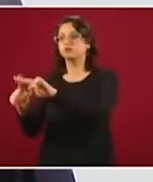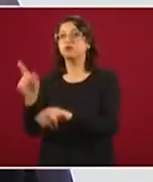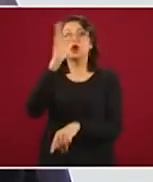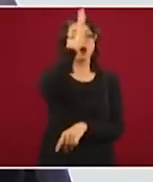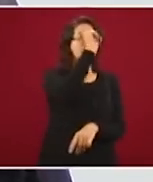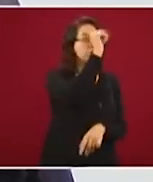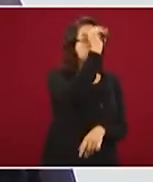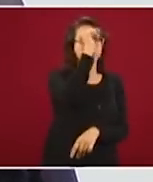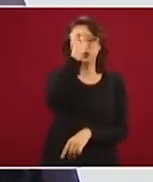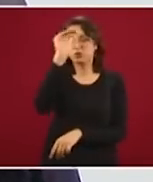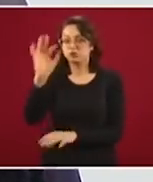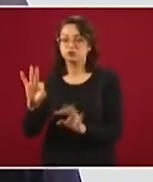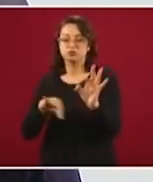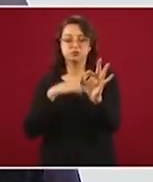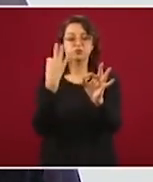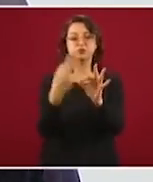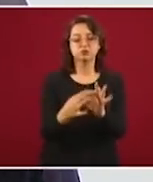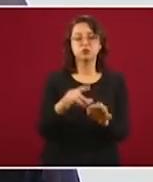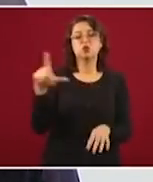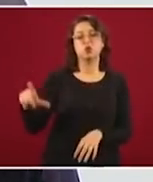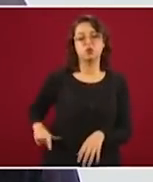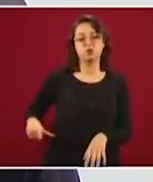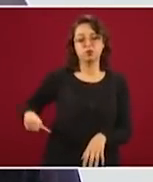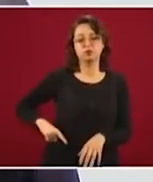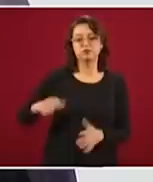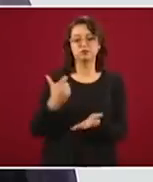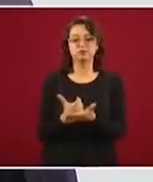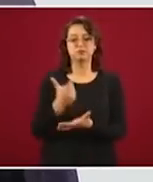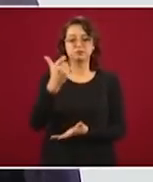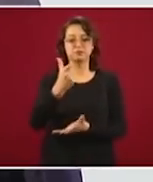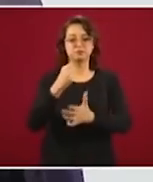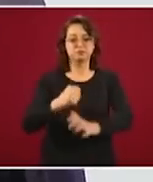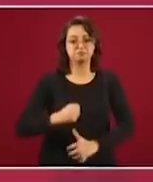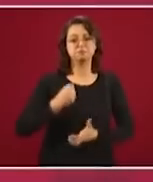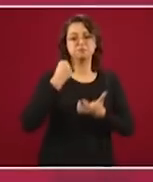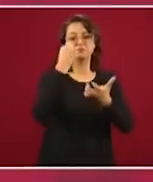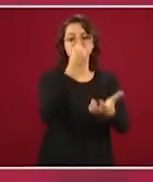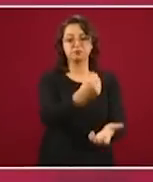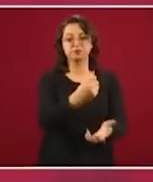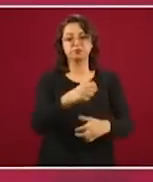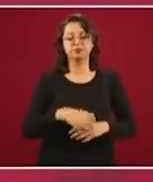entregar ese fondo. Lo único que vamos a